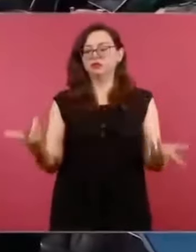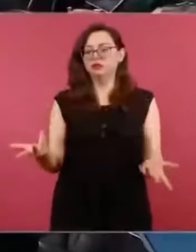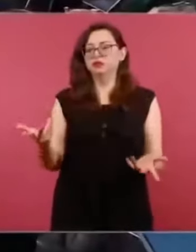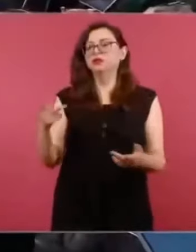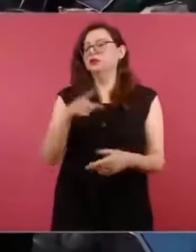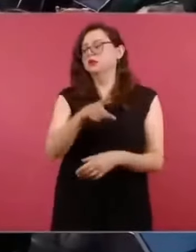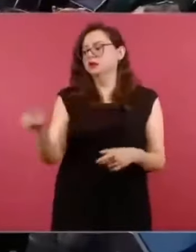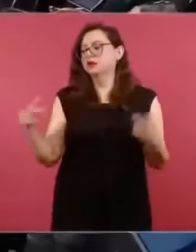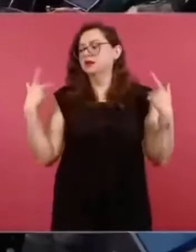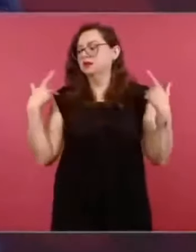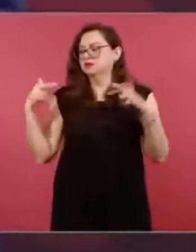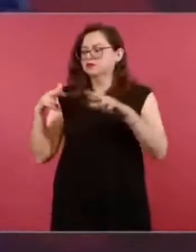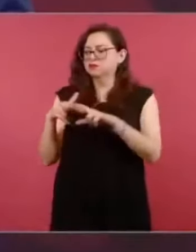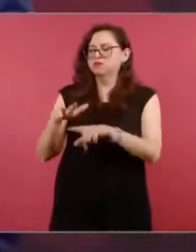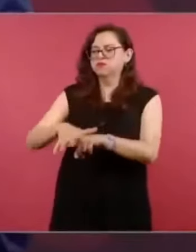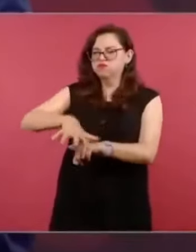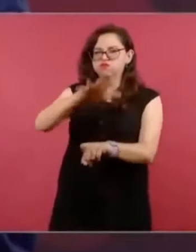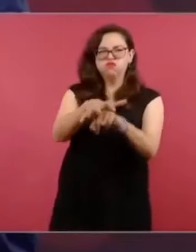que hubieron